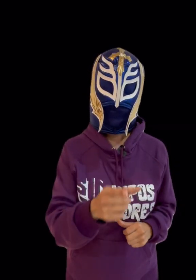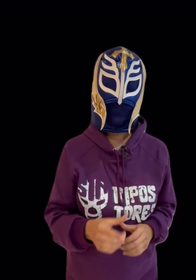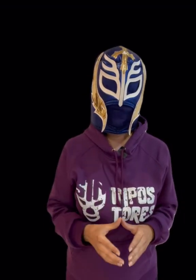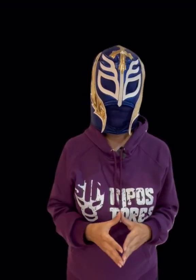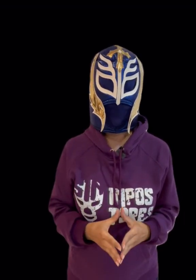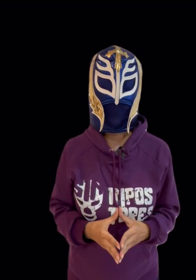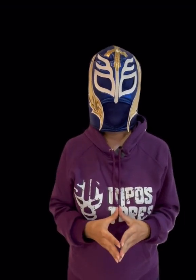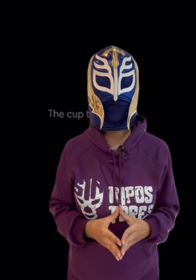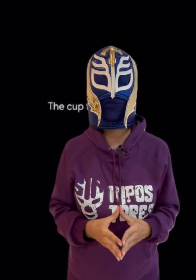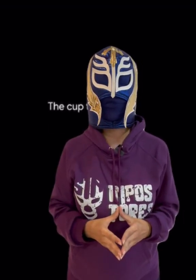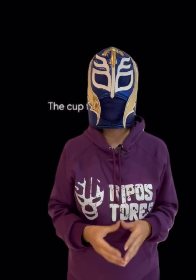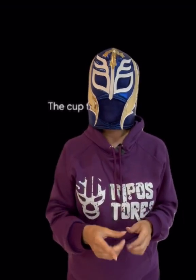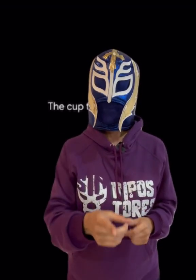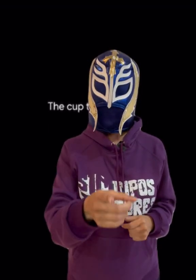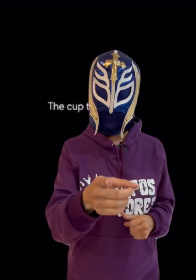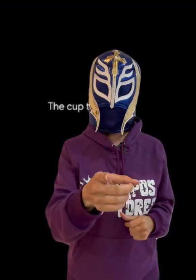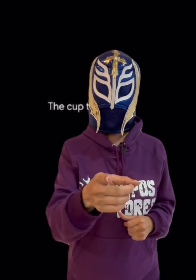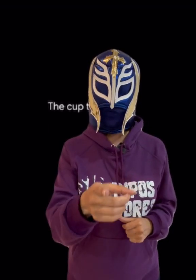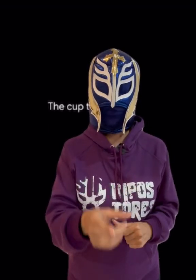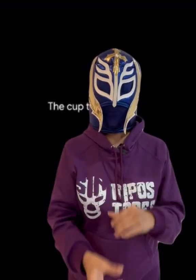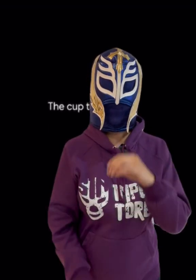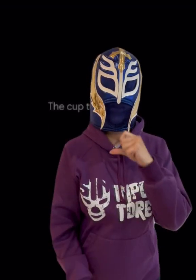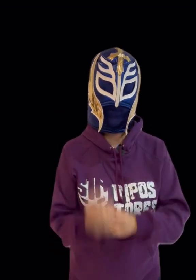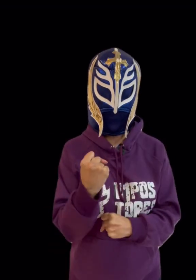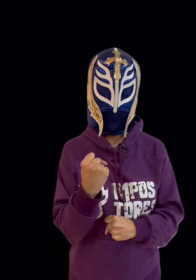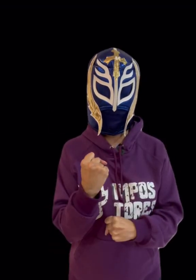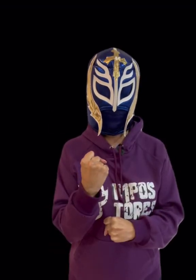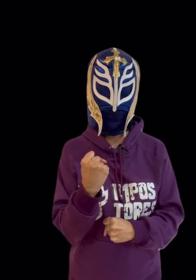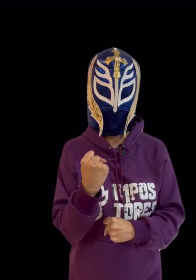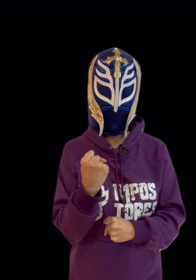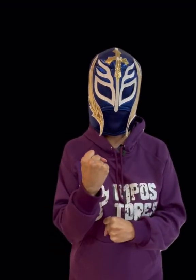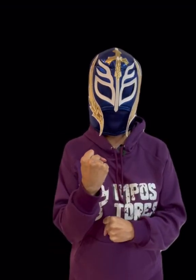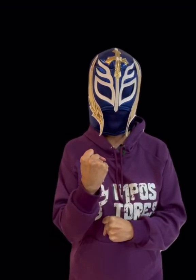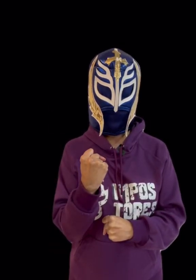suscríbase a nuestro canal de YouTube y síganos en sin impostores